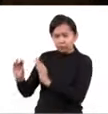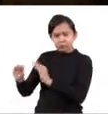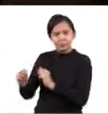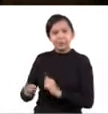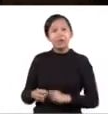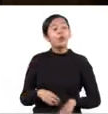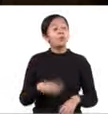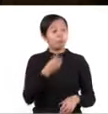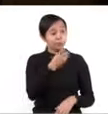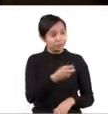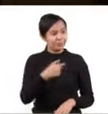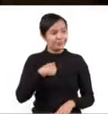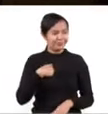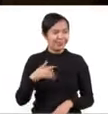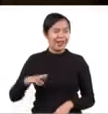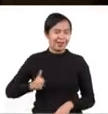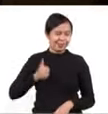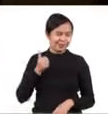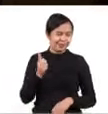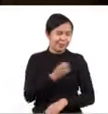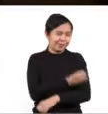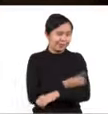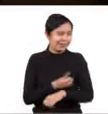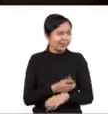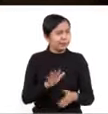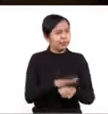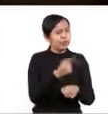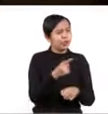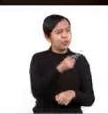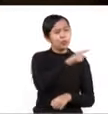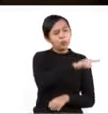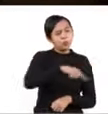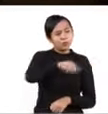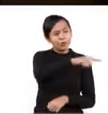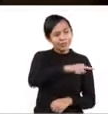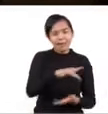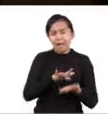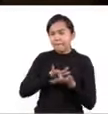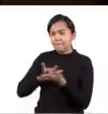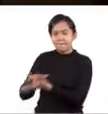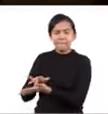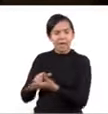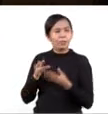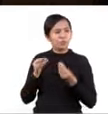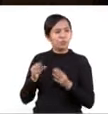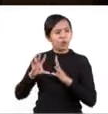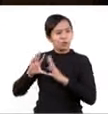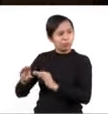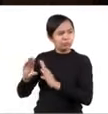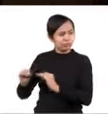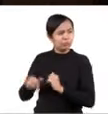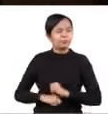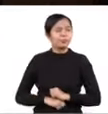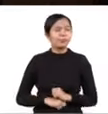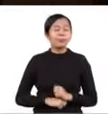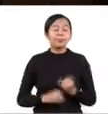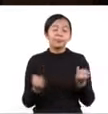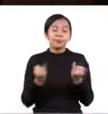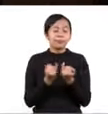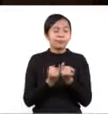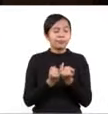para agradecerle todo el apoyo que hemos recibido por parte de ustedes en términos de asesoría técnica. Y también al